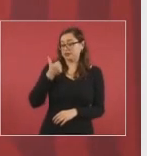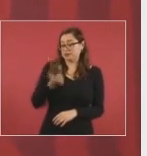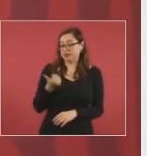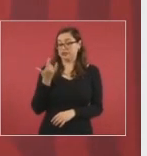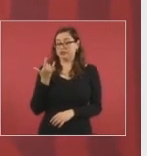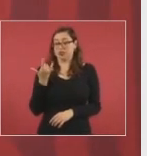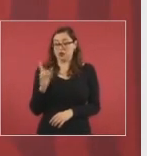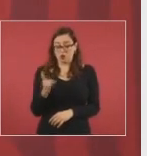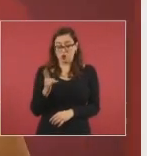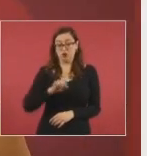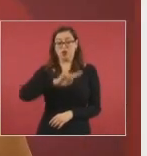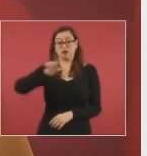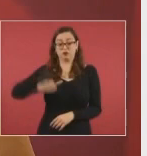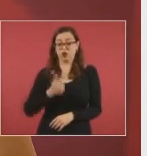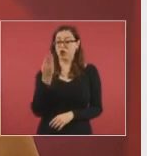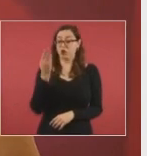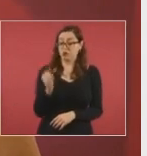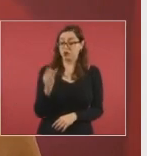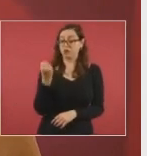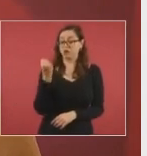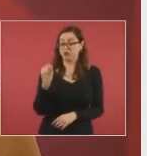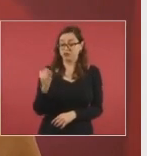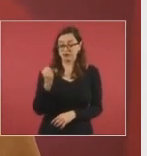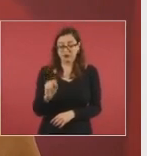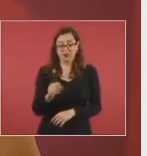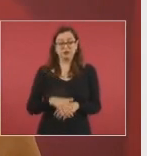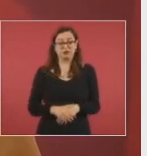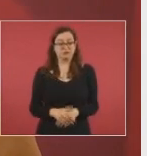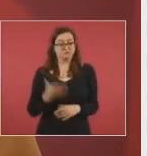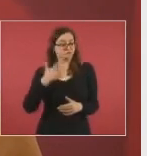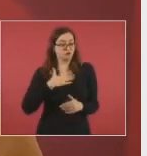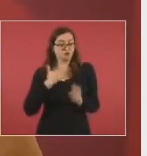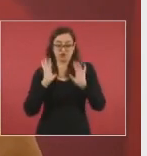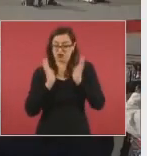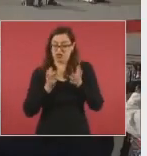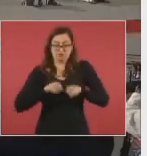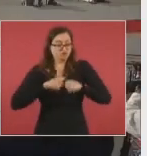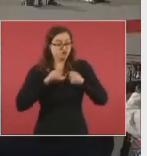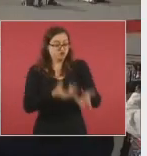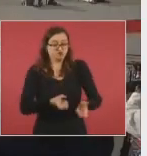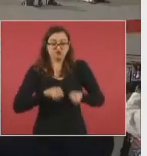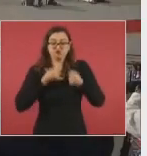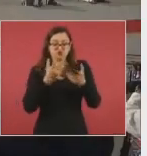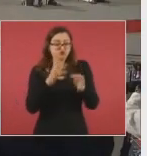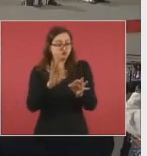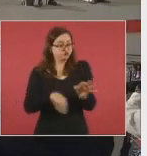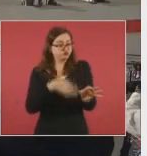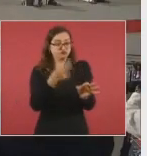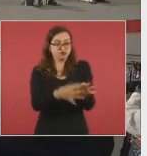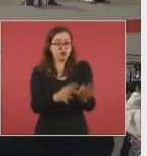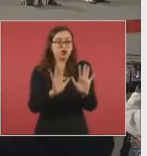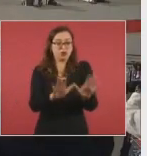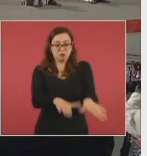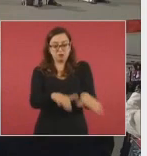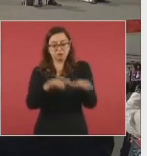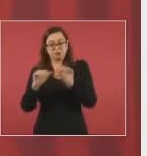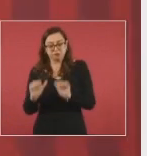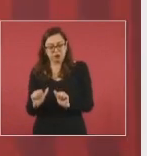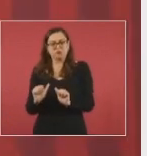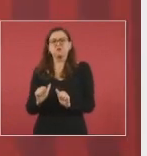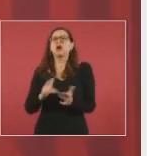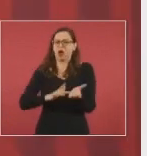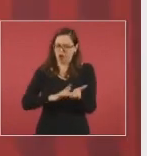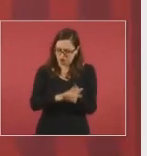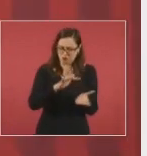Luego declinó la subsecretaría de Gobernación. Aquel entonces me dijo que la razón era que tenía que estar más